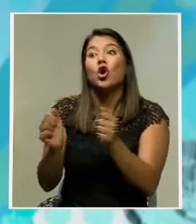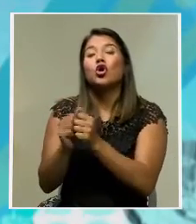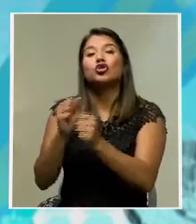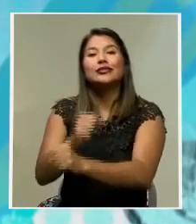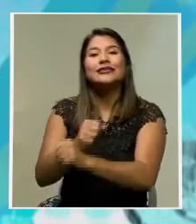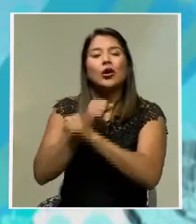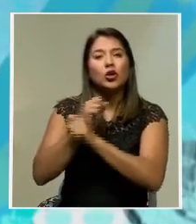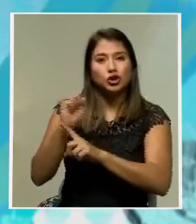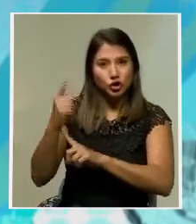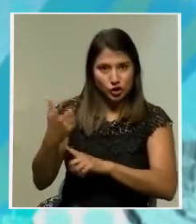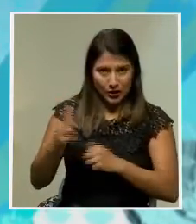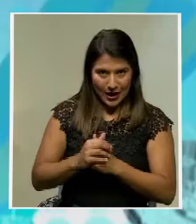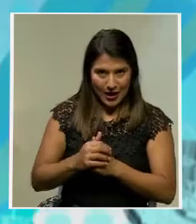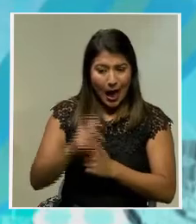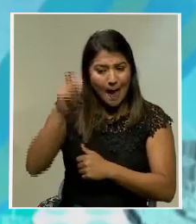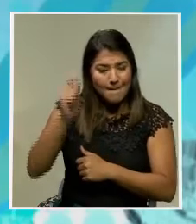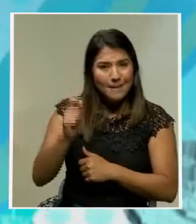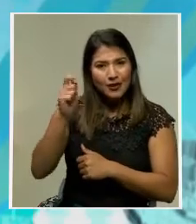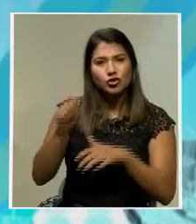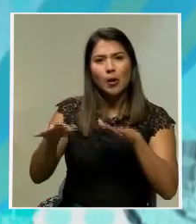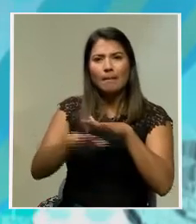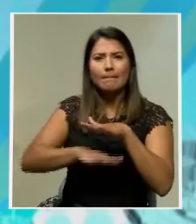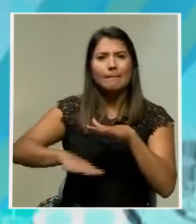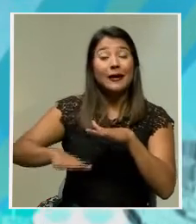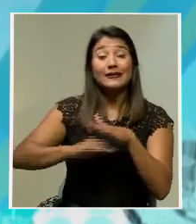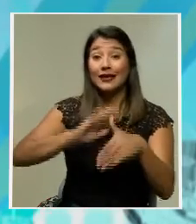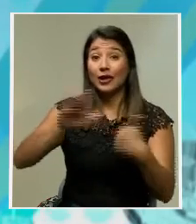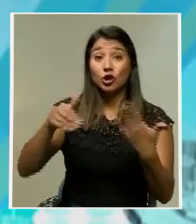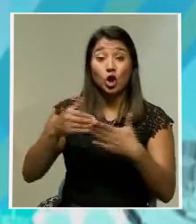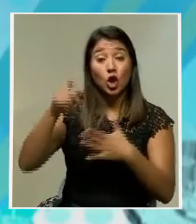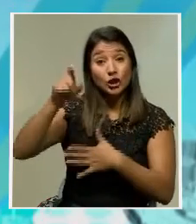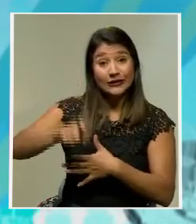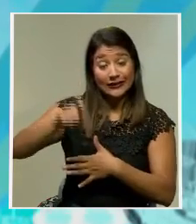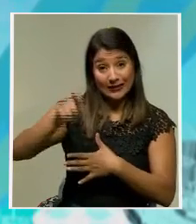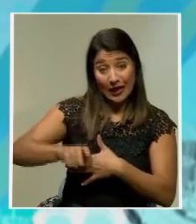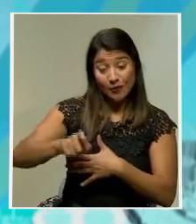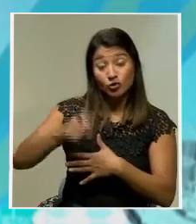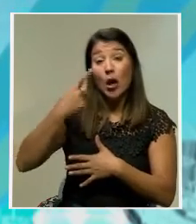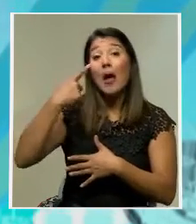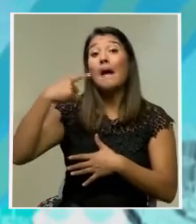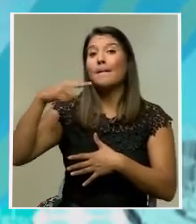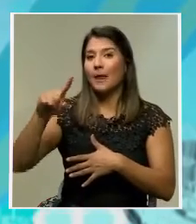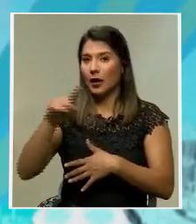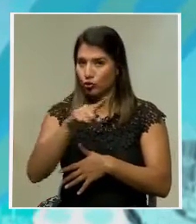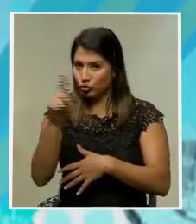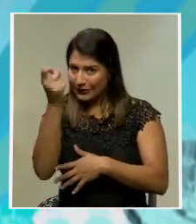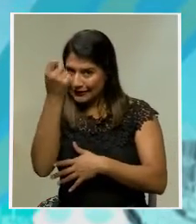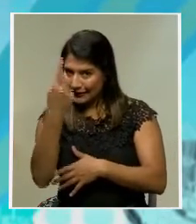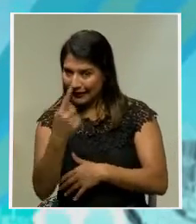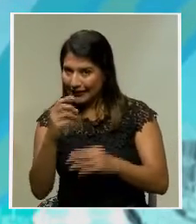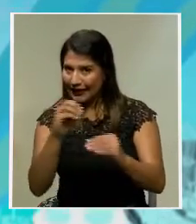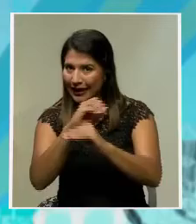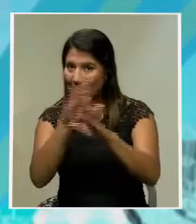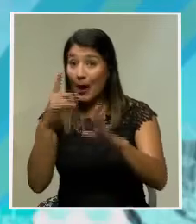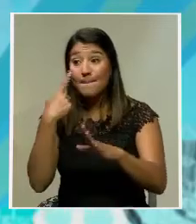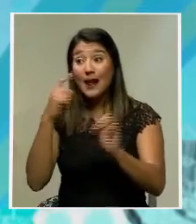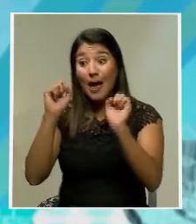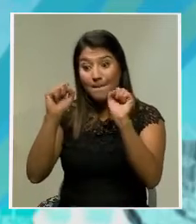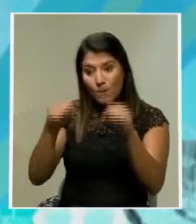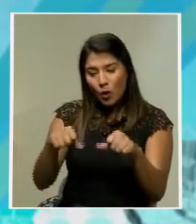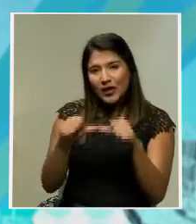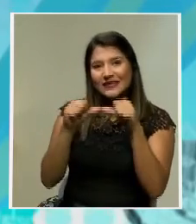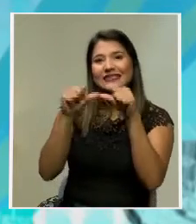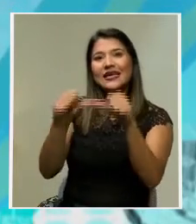esa pensión elemental que todos necesitamos para, y entiéndase esto muy importante, sobrevivir,